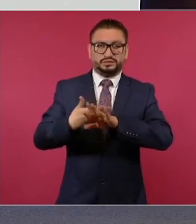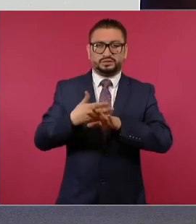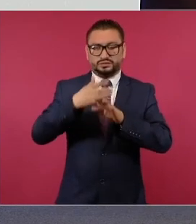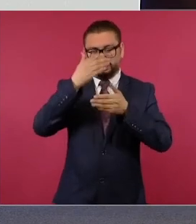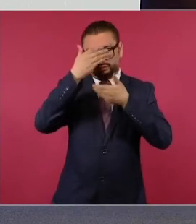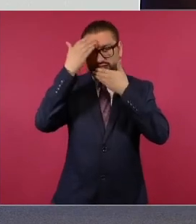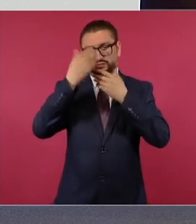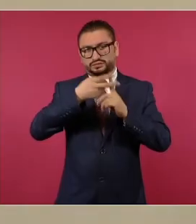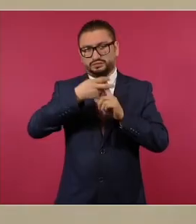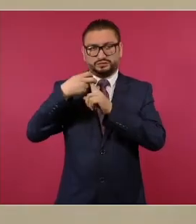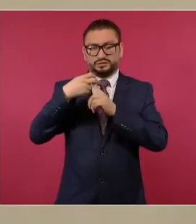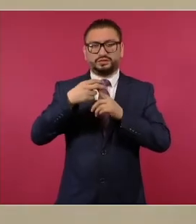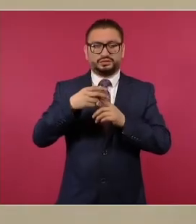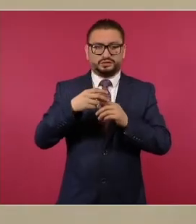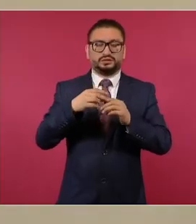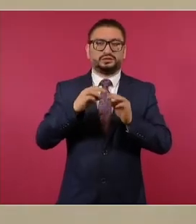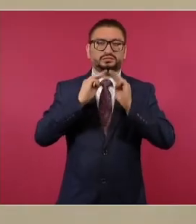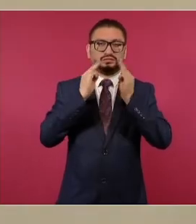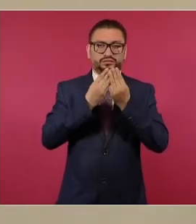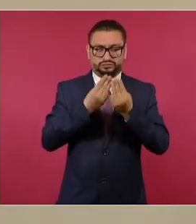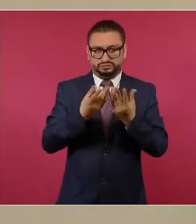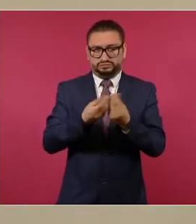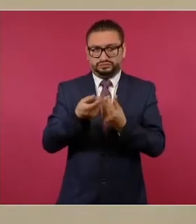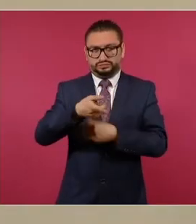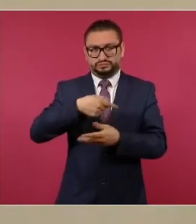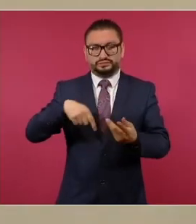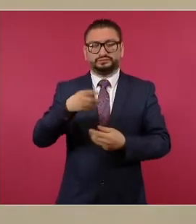rehenes y asociación delictuosa. Adelante.